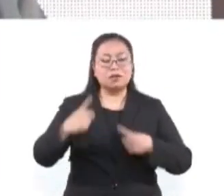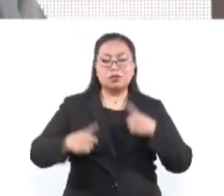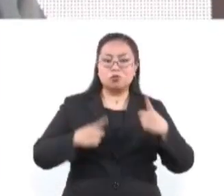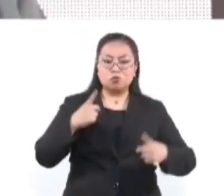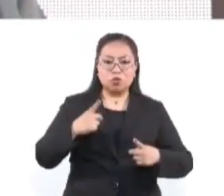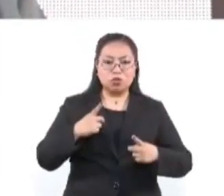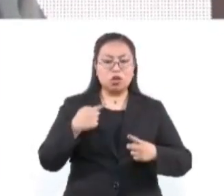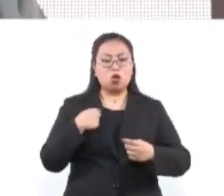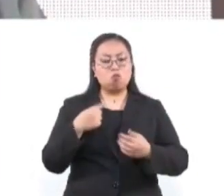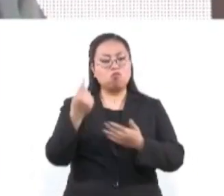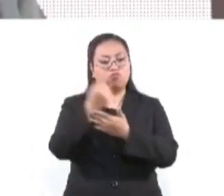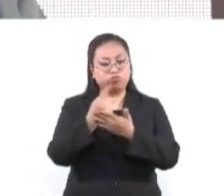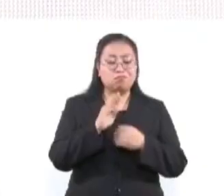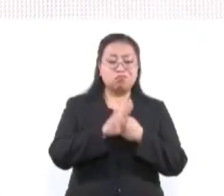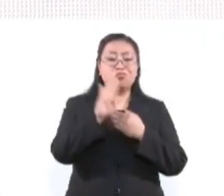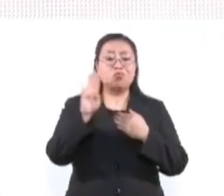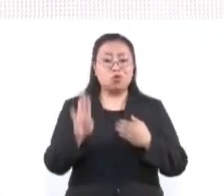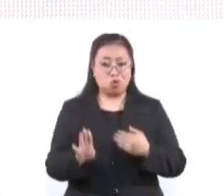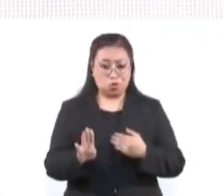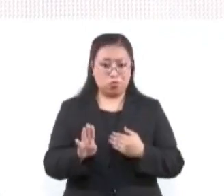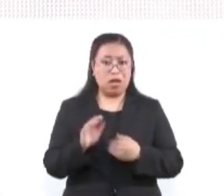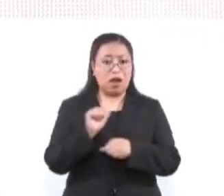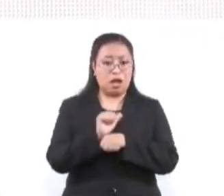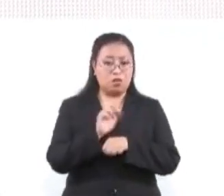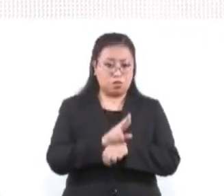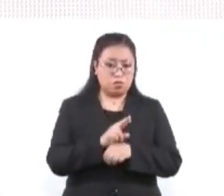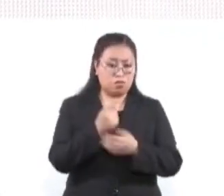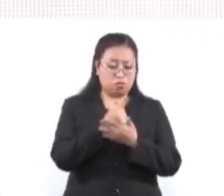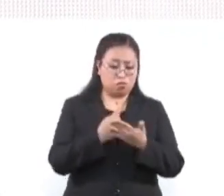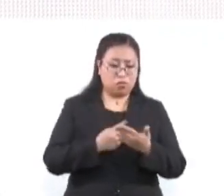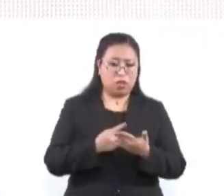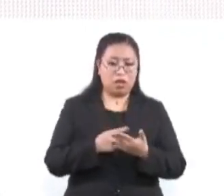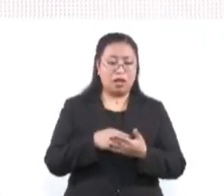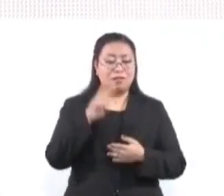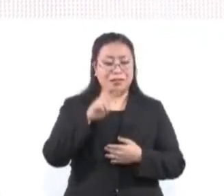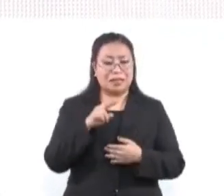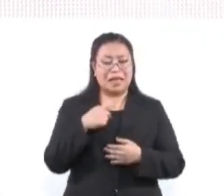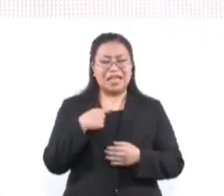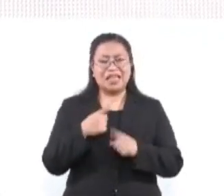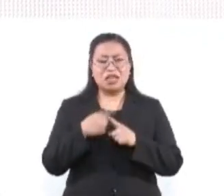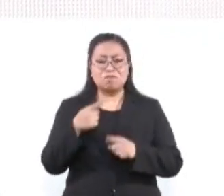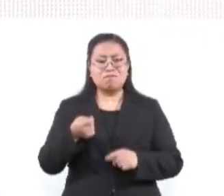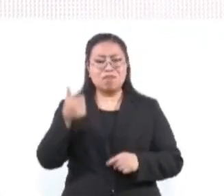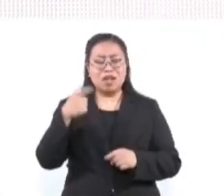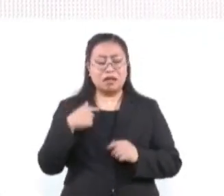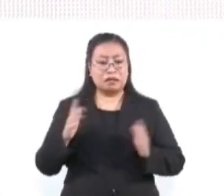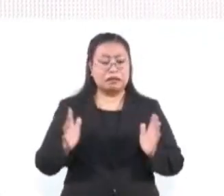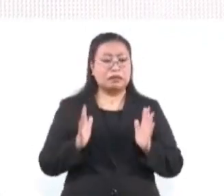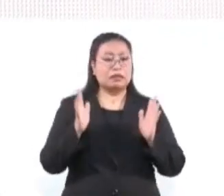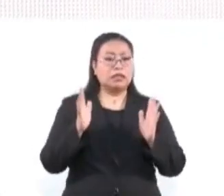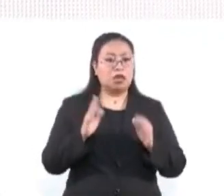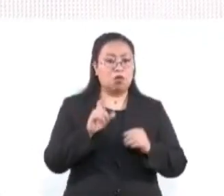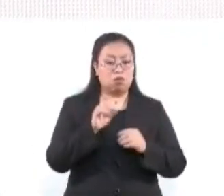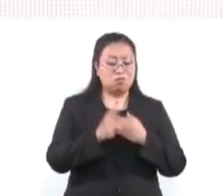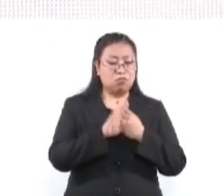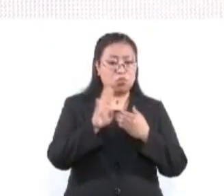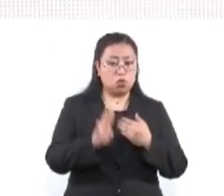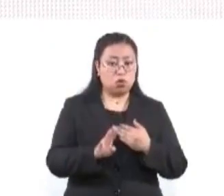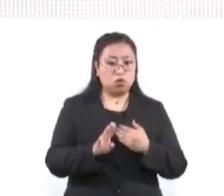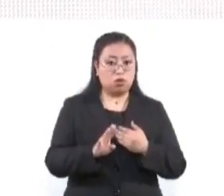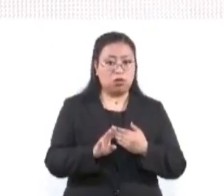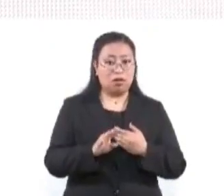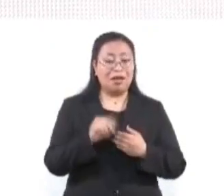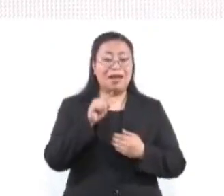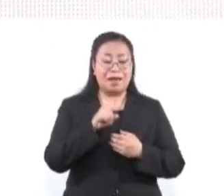de la obra de Antonio Helguera. El primer sorprendido por las reacciones que provocó su inesperado deceso sería